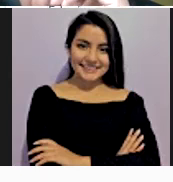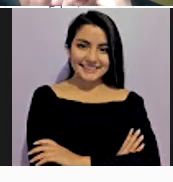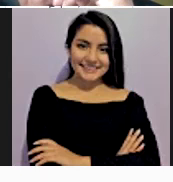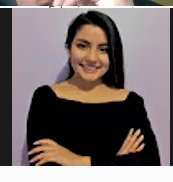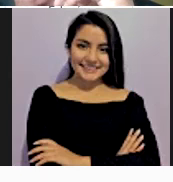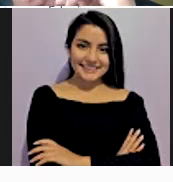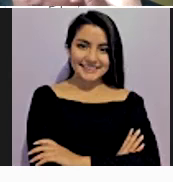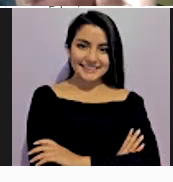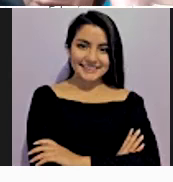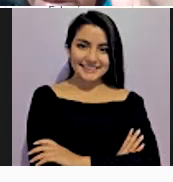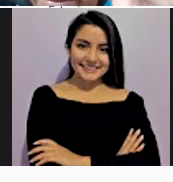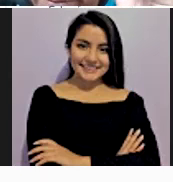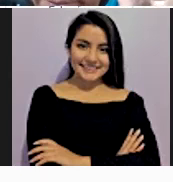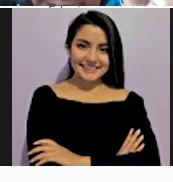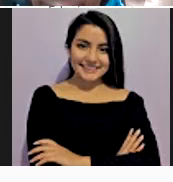En el sitio del puente.